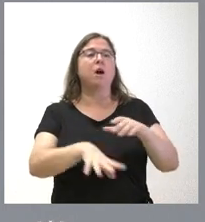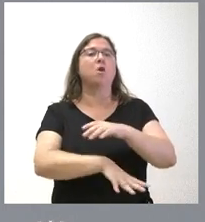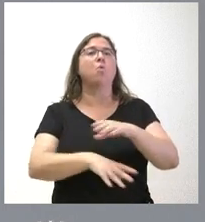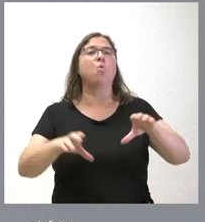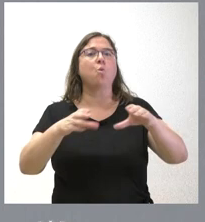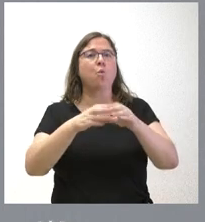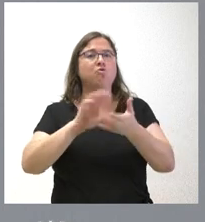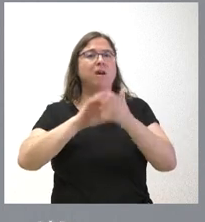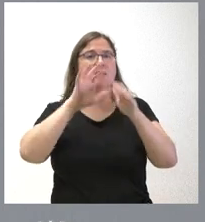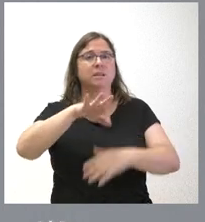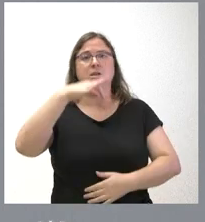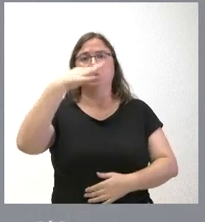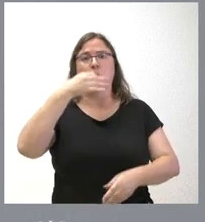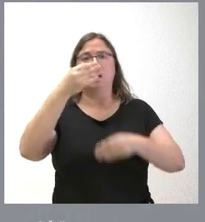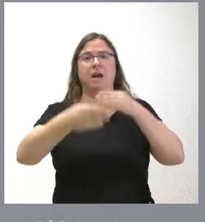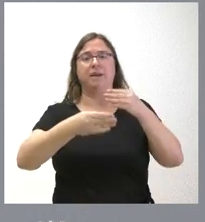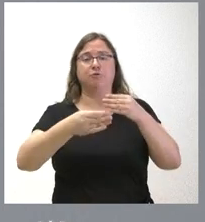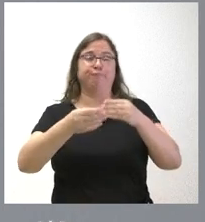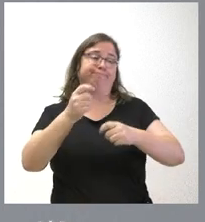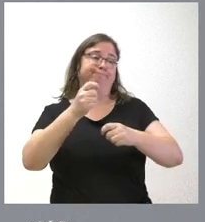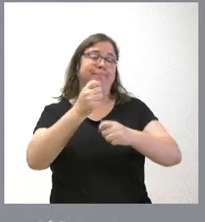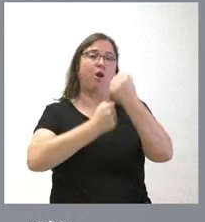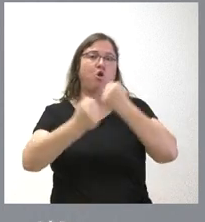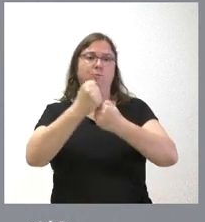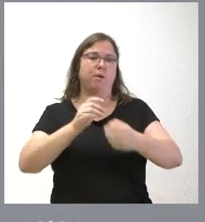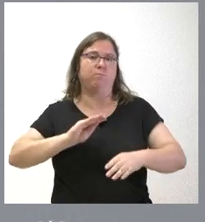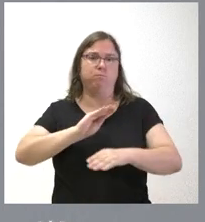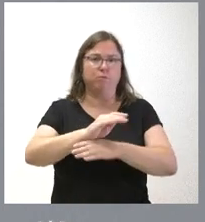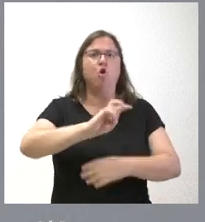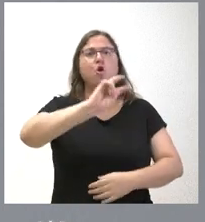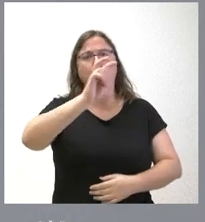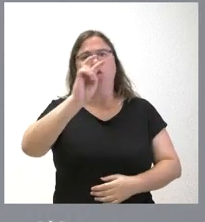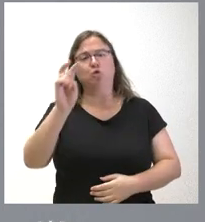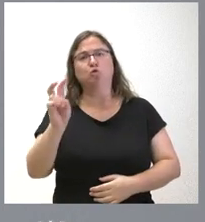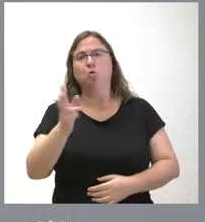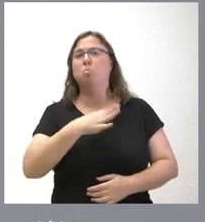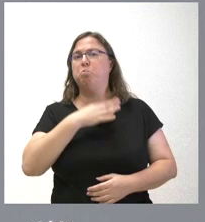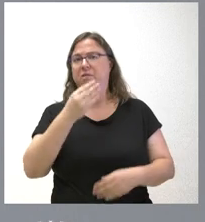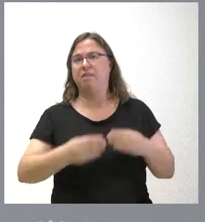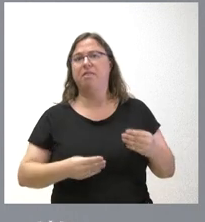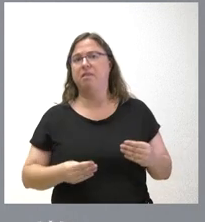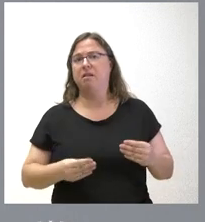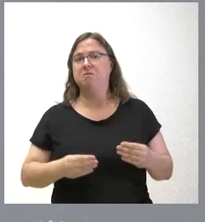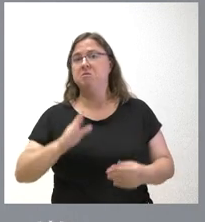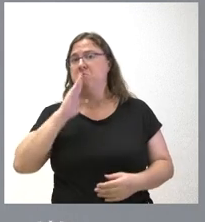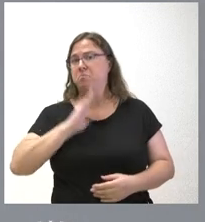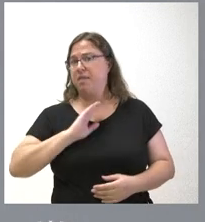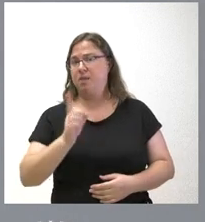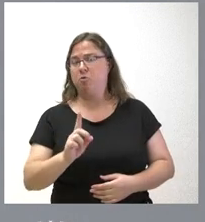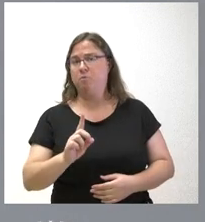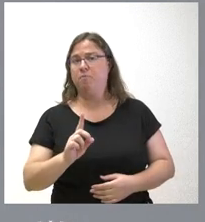que ha hecho una económica y aunque otros podrían hacerlo pues no parece que lo hayan hecho